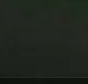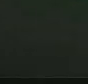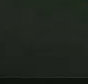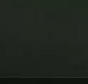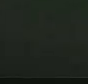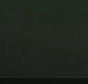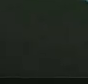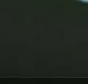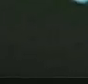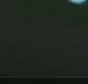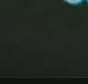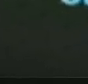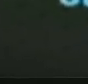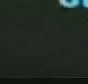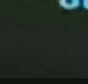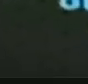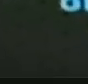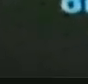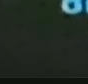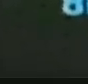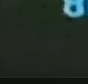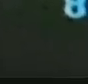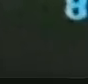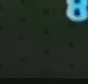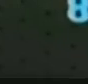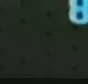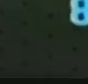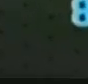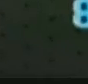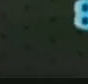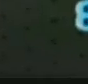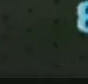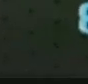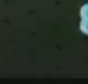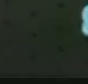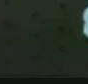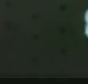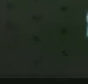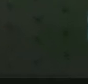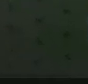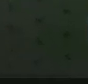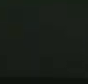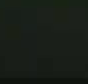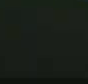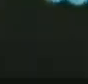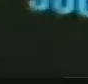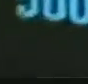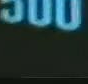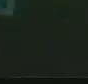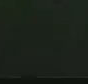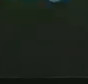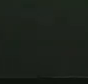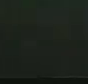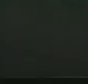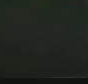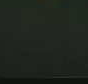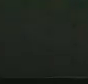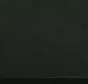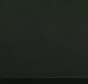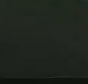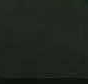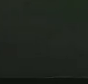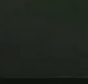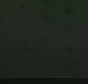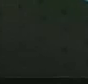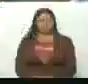y los insumos para la recuperación de esos espacios, que finalizando en este momento el año escolar nos da un tiempo prudencial para nosotros actuar como gobierno. ¿Cómo hace